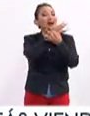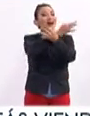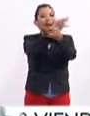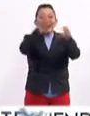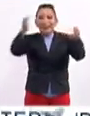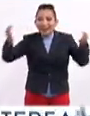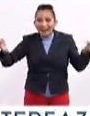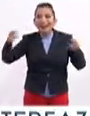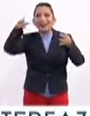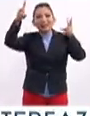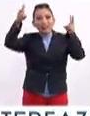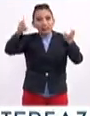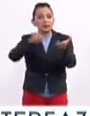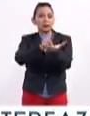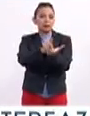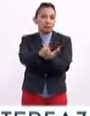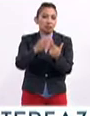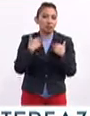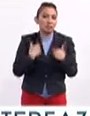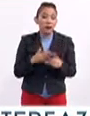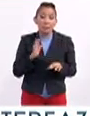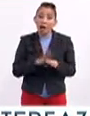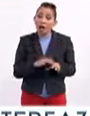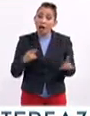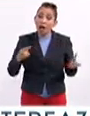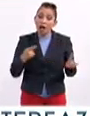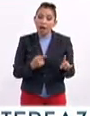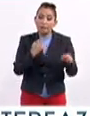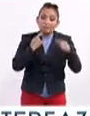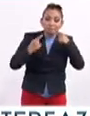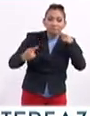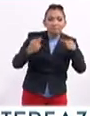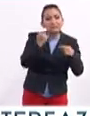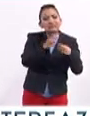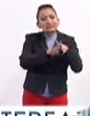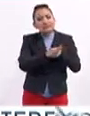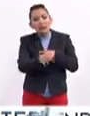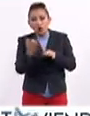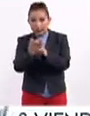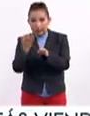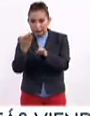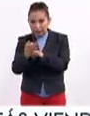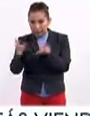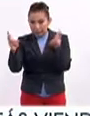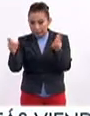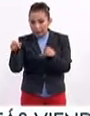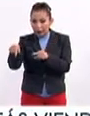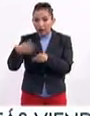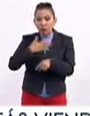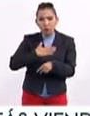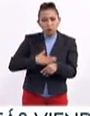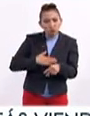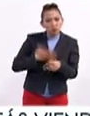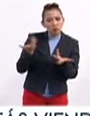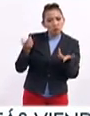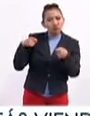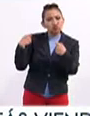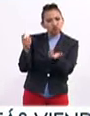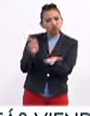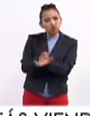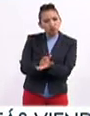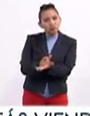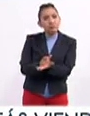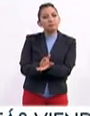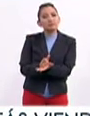difusión al tema de los derechos humanos, en particular el debate sobre migración actualmente, sobre justicia, que